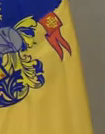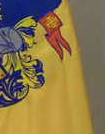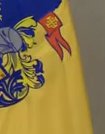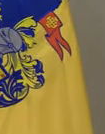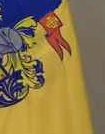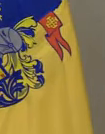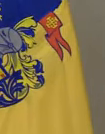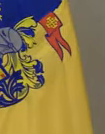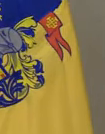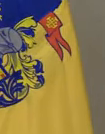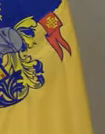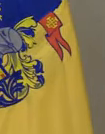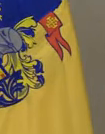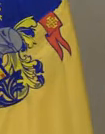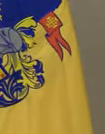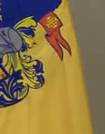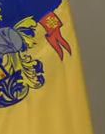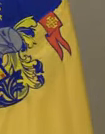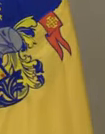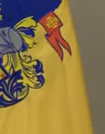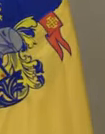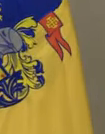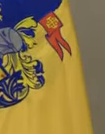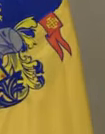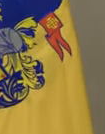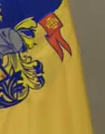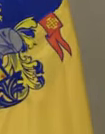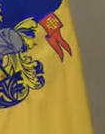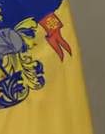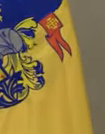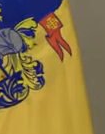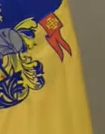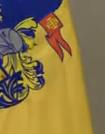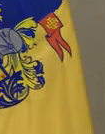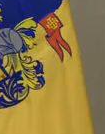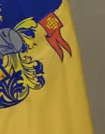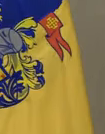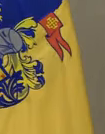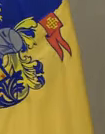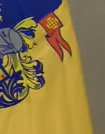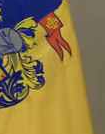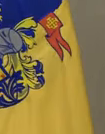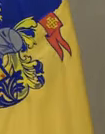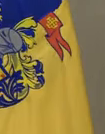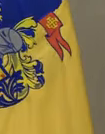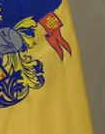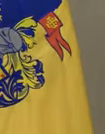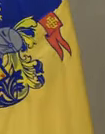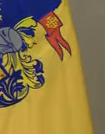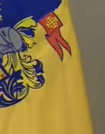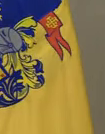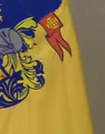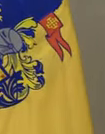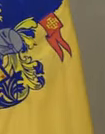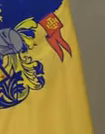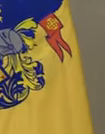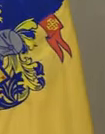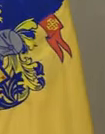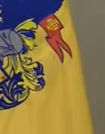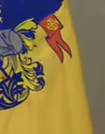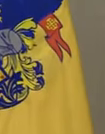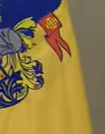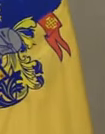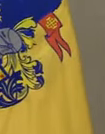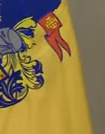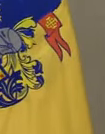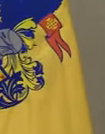en esta transmisión para presentarles las conclusiones a las que ha llegado la mesa de